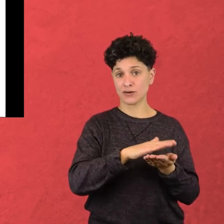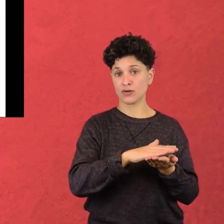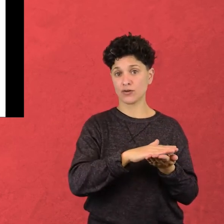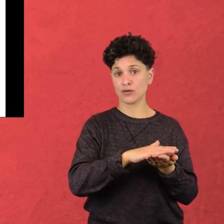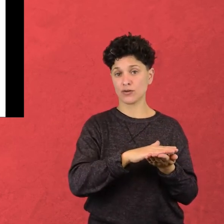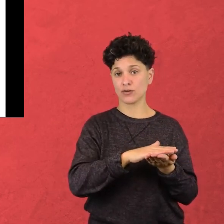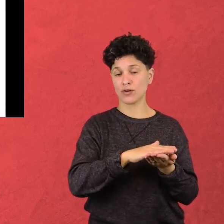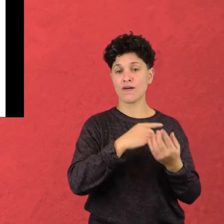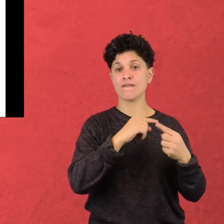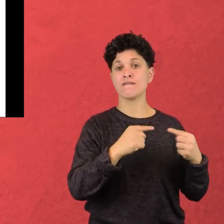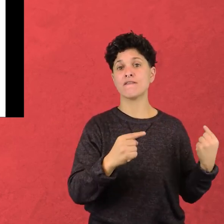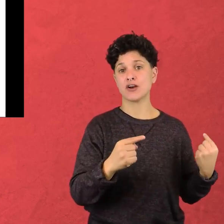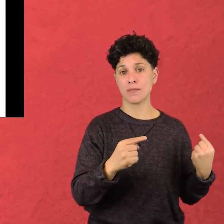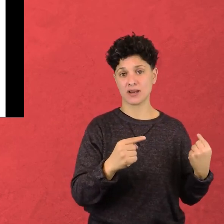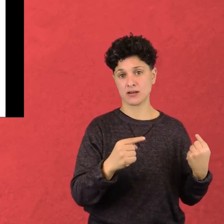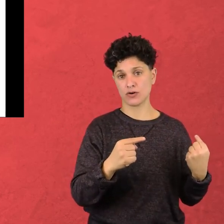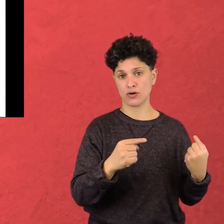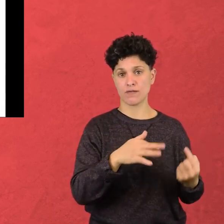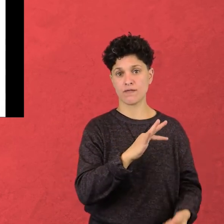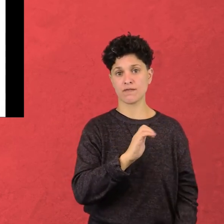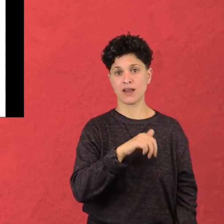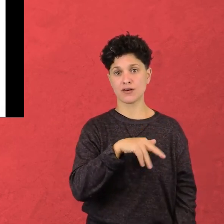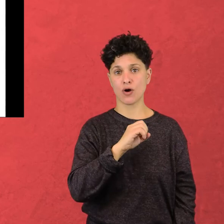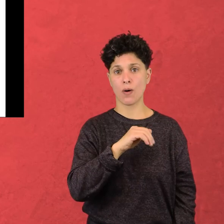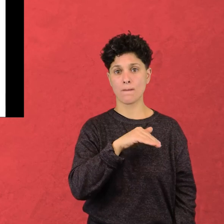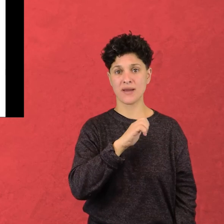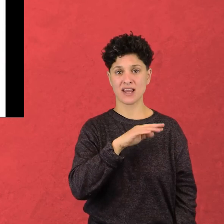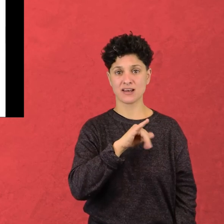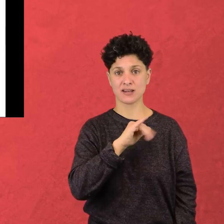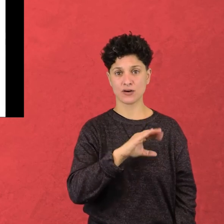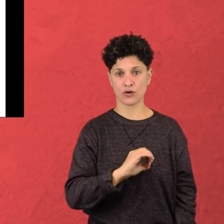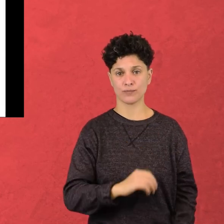y que esto es el plano